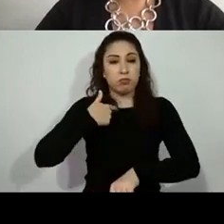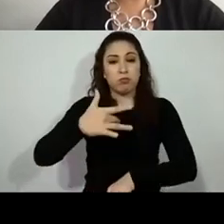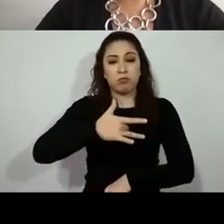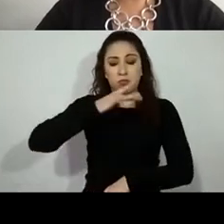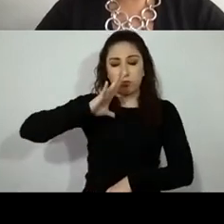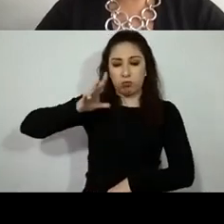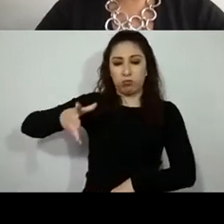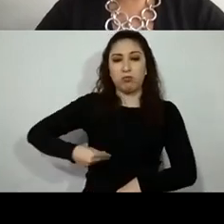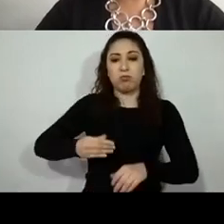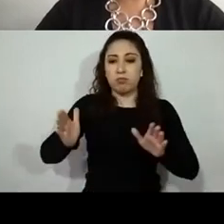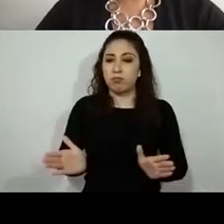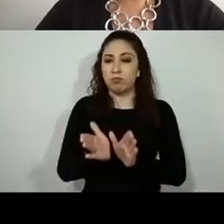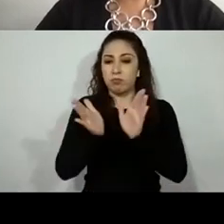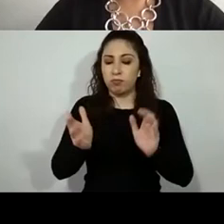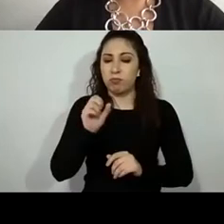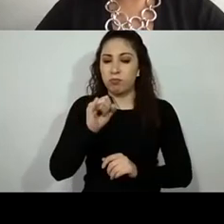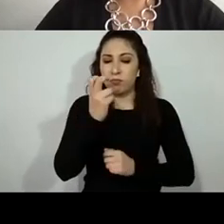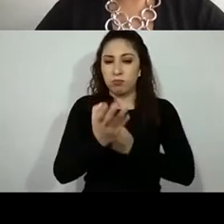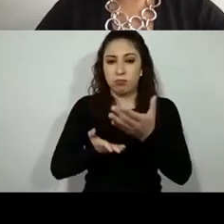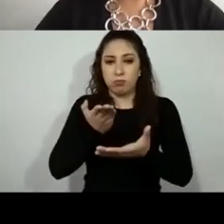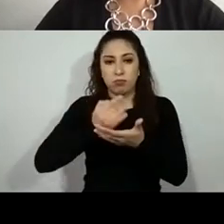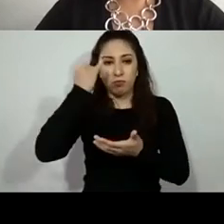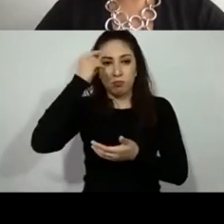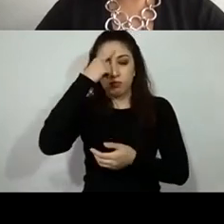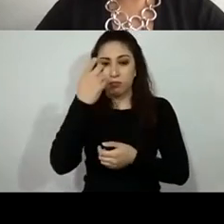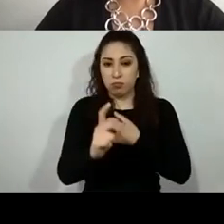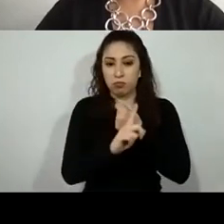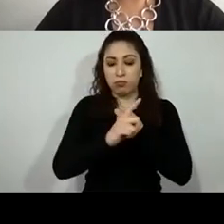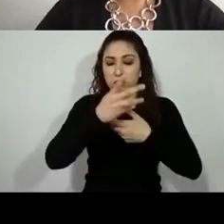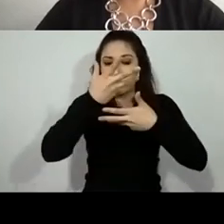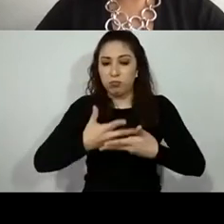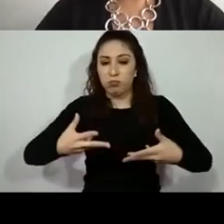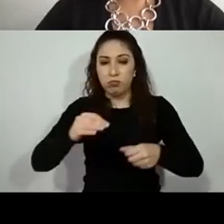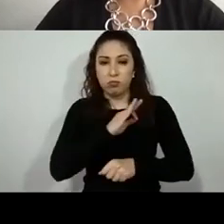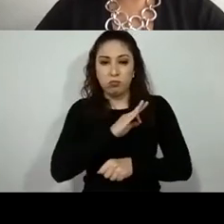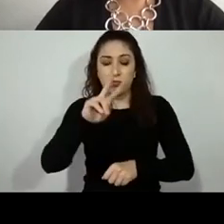esta iniciativa para que tengamos la solución a este problema tan grave